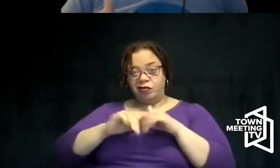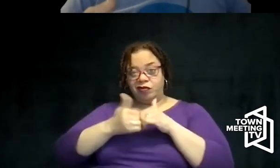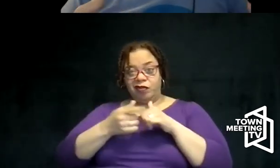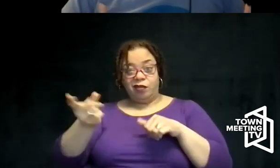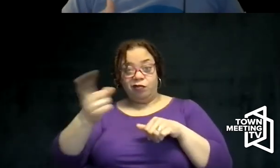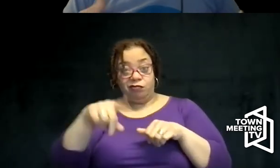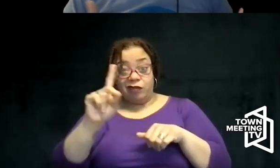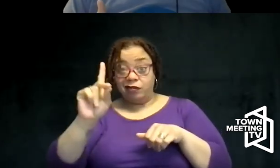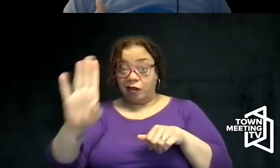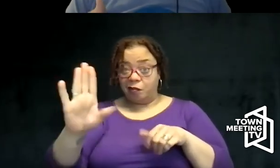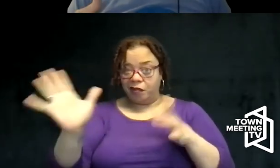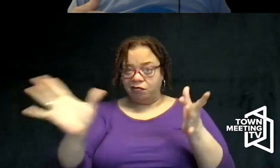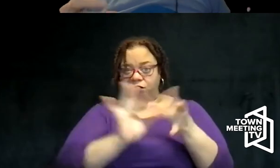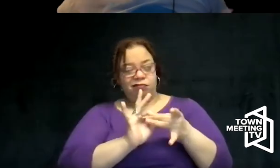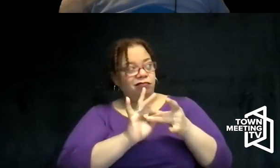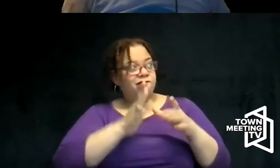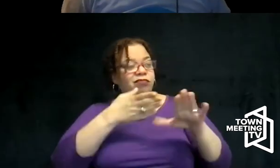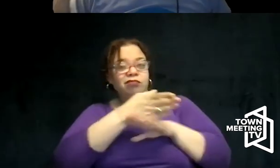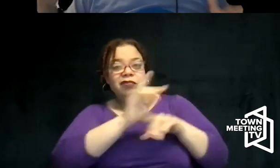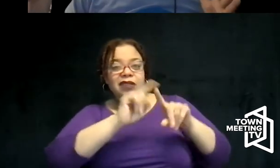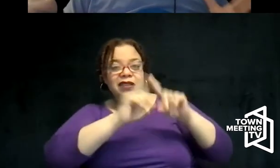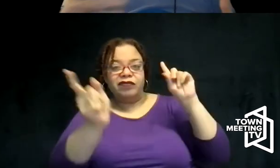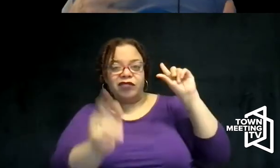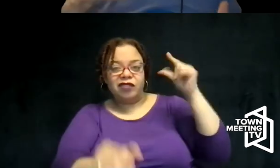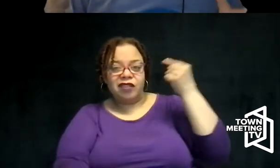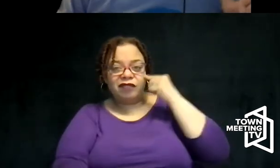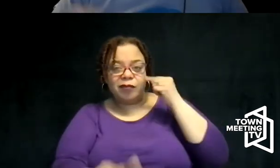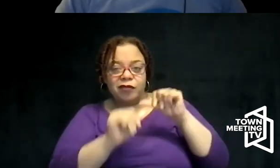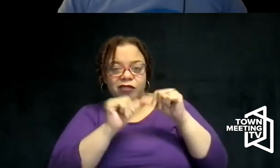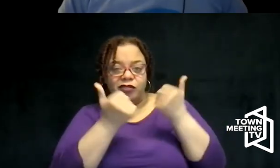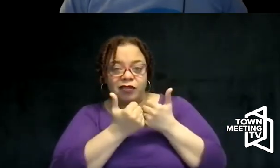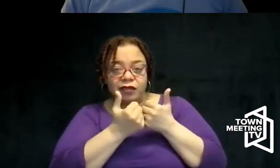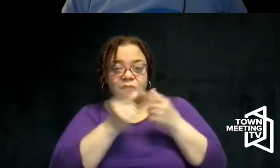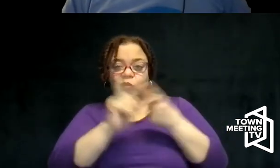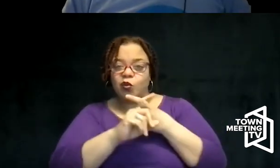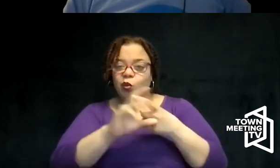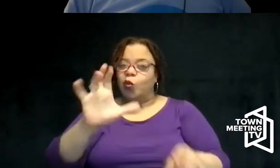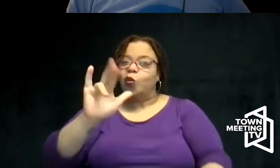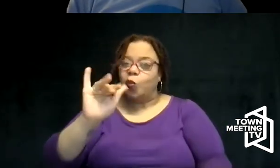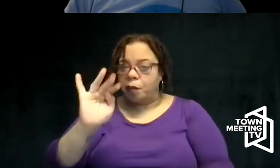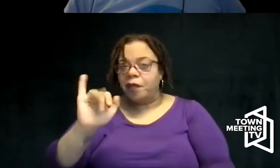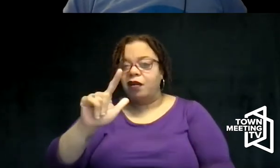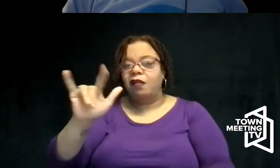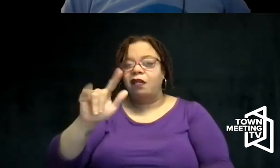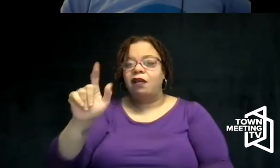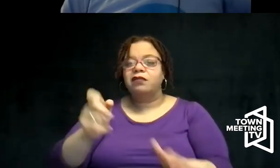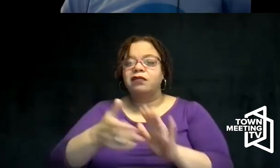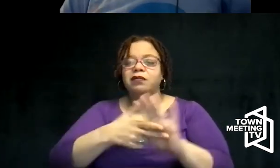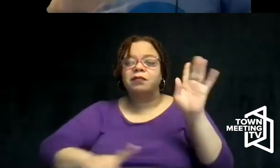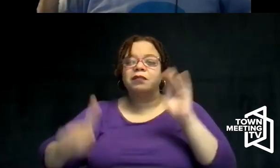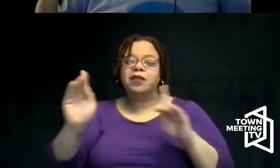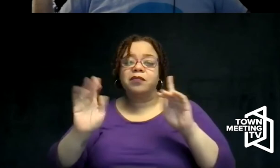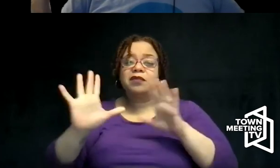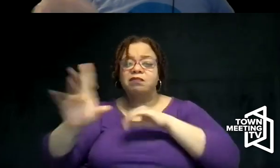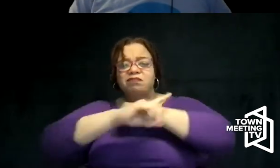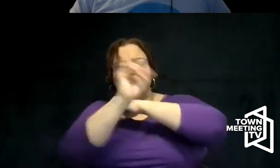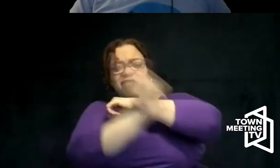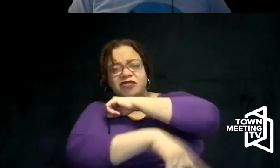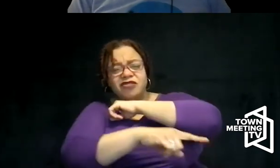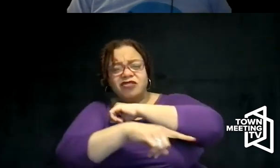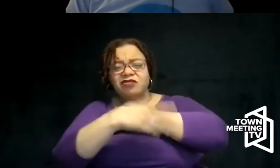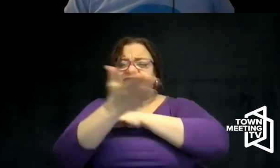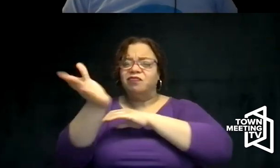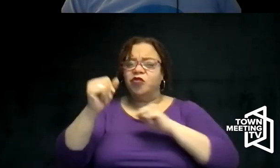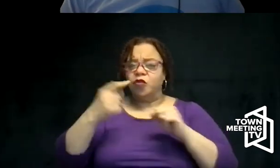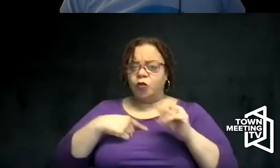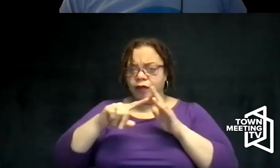para criminalizar y castigarles. Entonces tenemos que comenzar a pensar en nuestra imaginación y